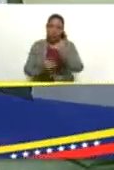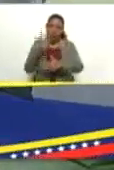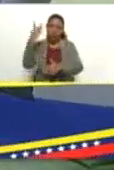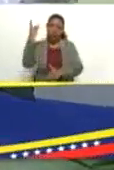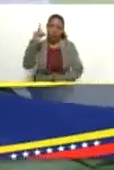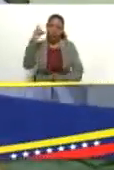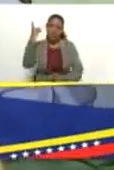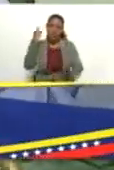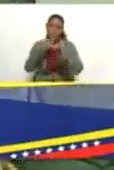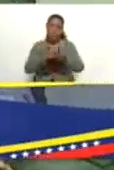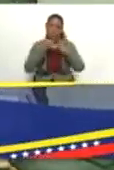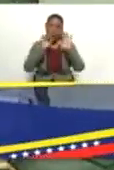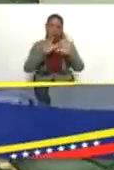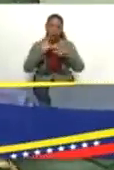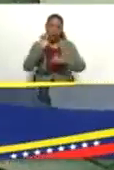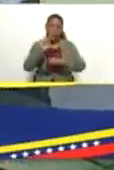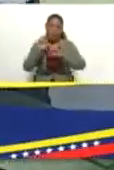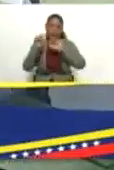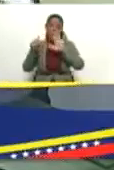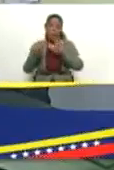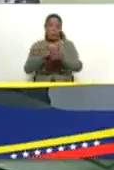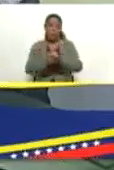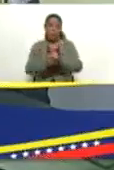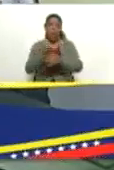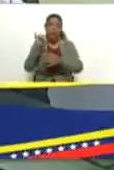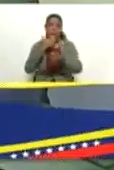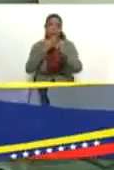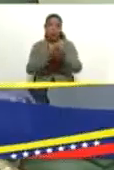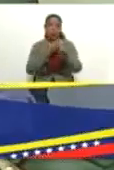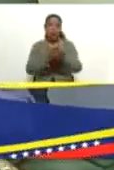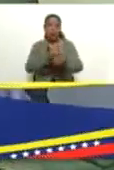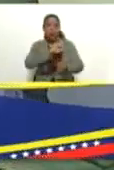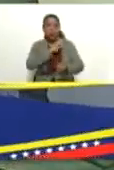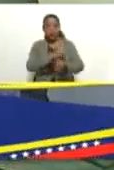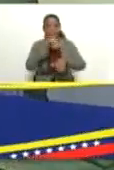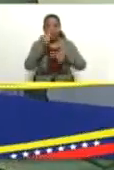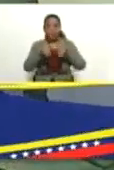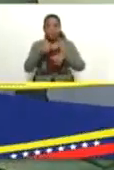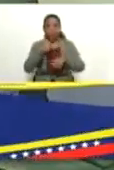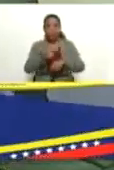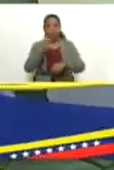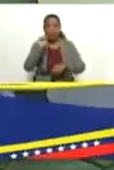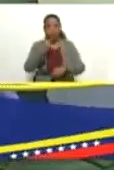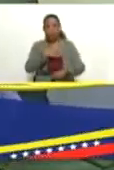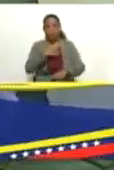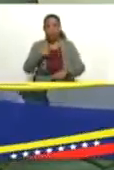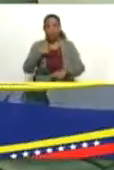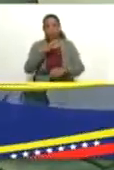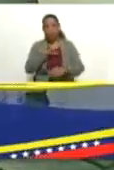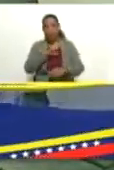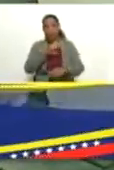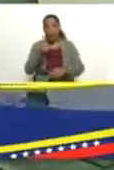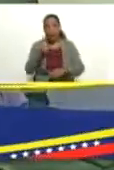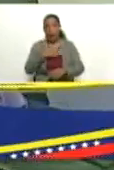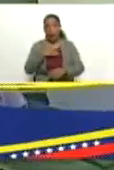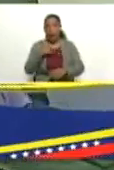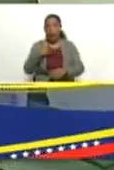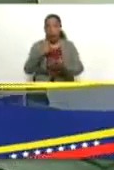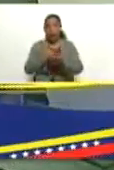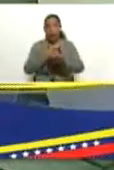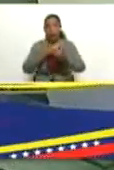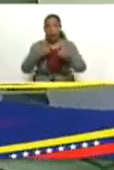en 1826. Ahí propuso el poder electoral. Y dijo, si queremos una república, si queremos una